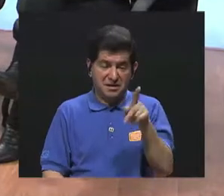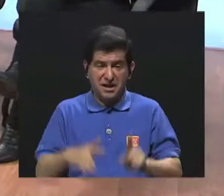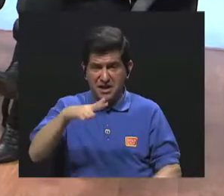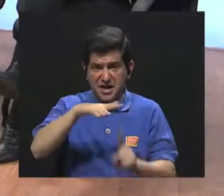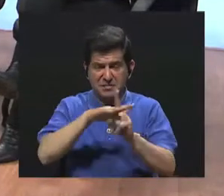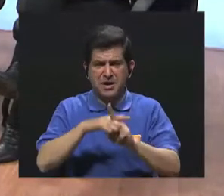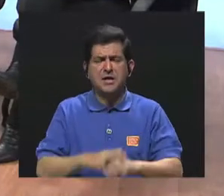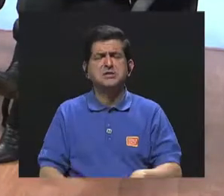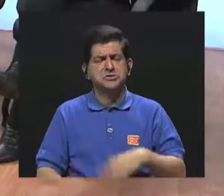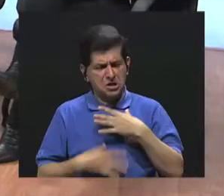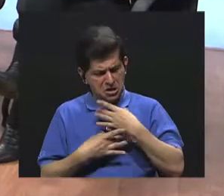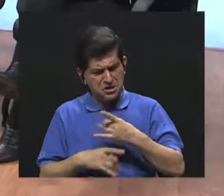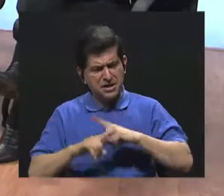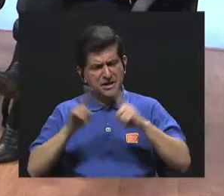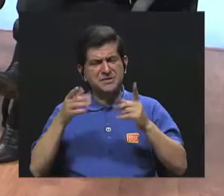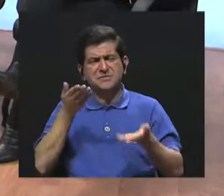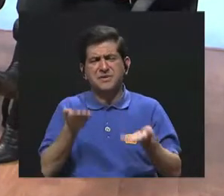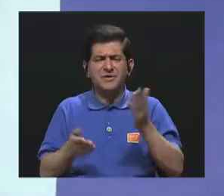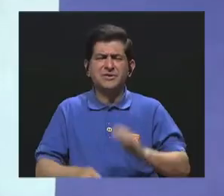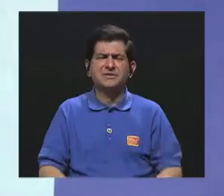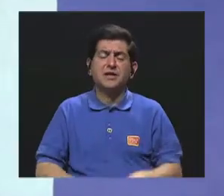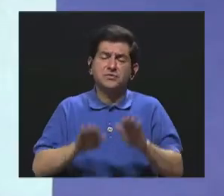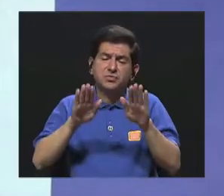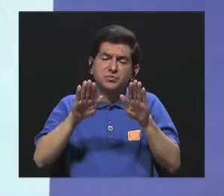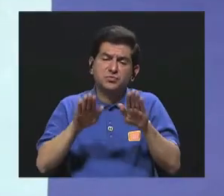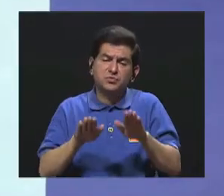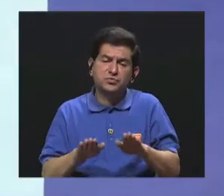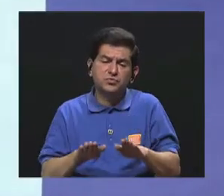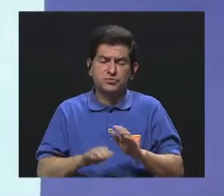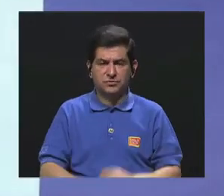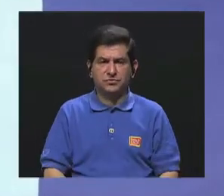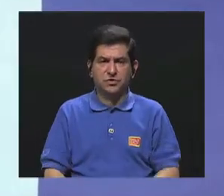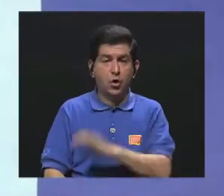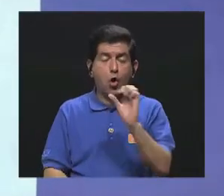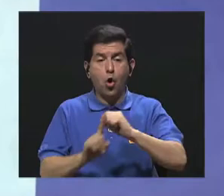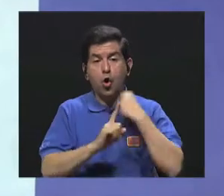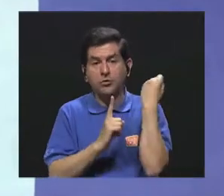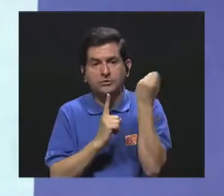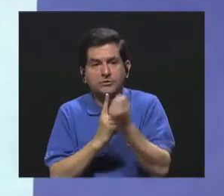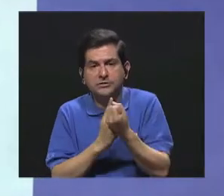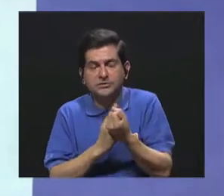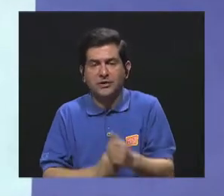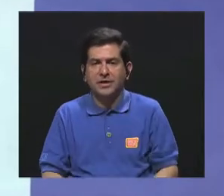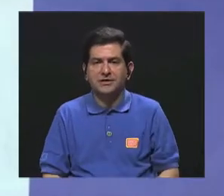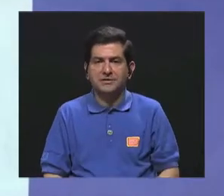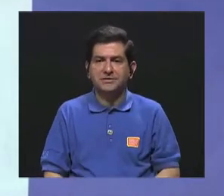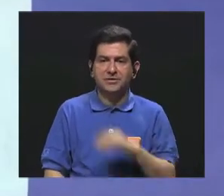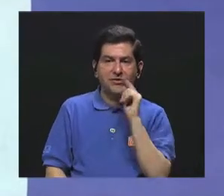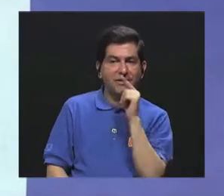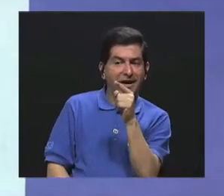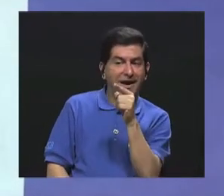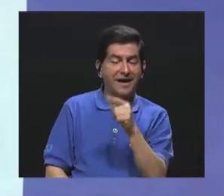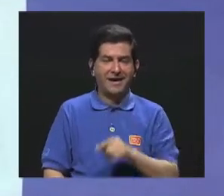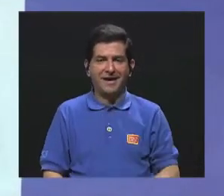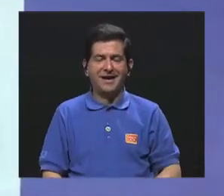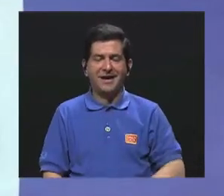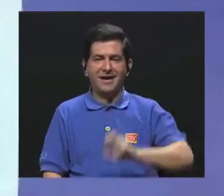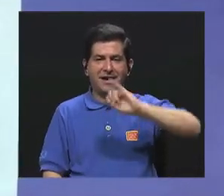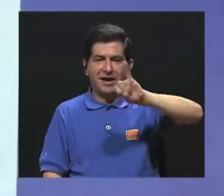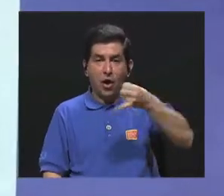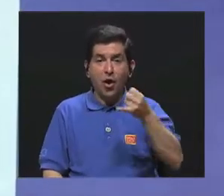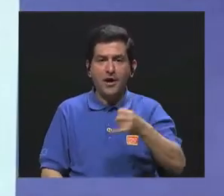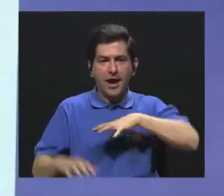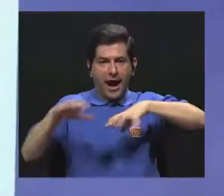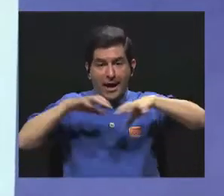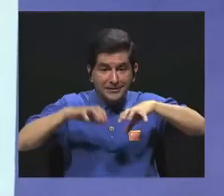son también súper interesantes, pero son quizás como más pasivos. Uh-huh. O hay una cuestión, y Coquito es como muy de acciones, de actuar,